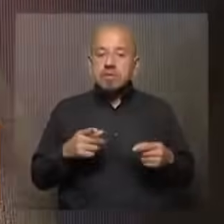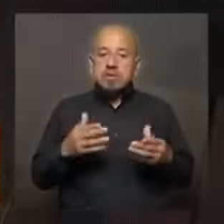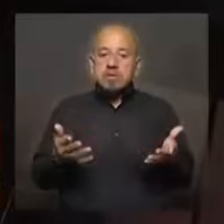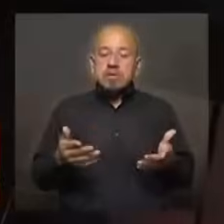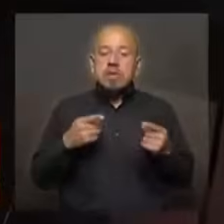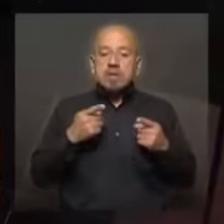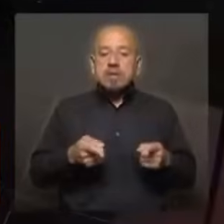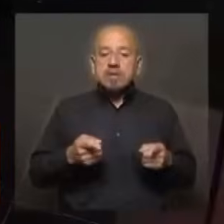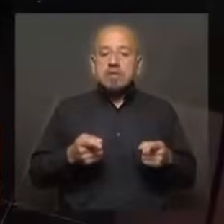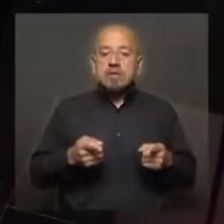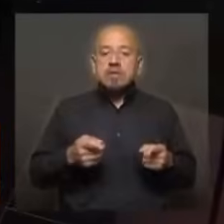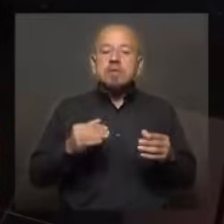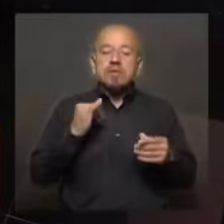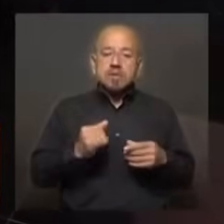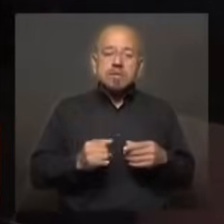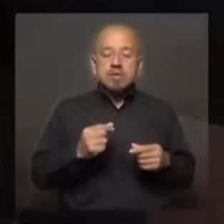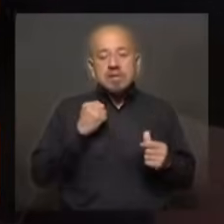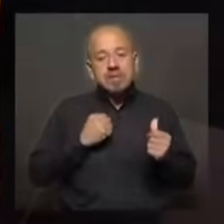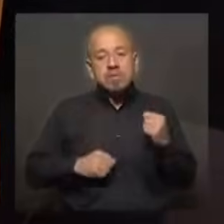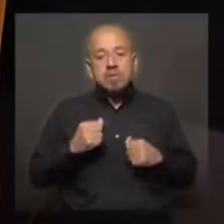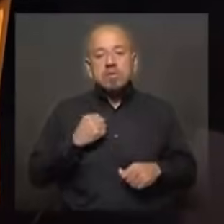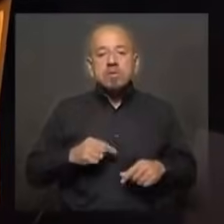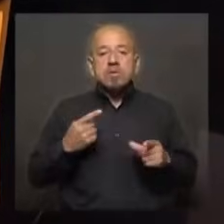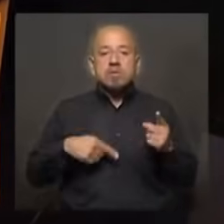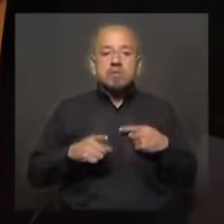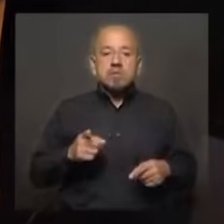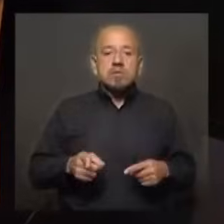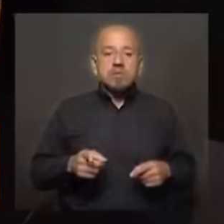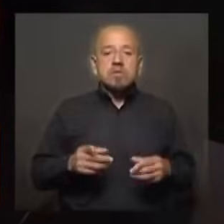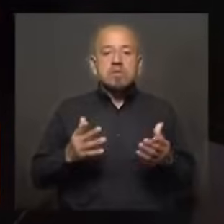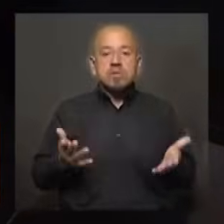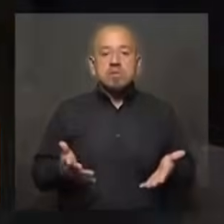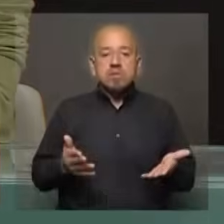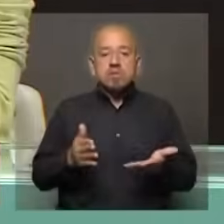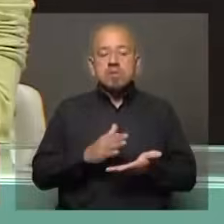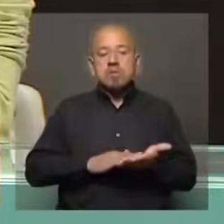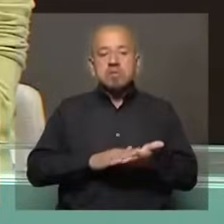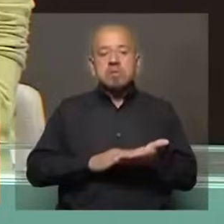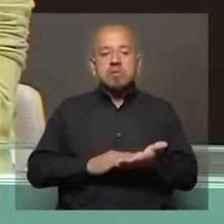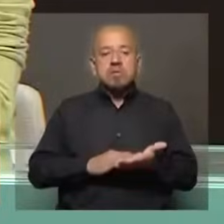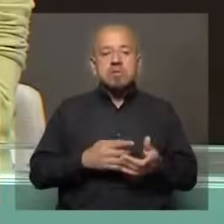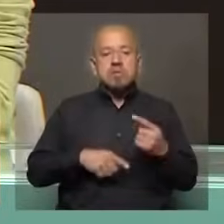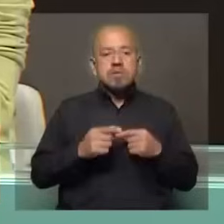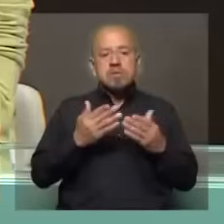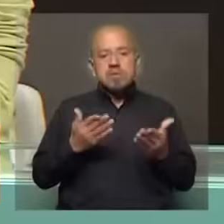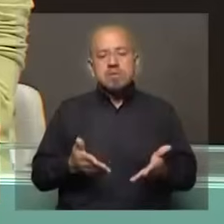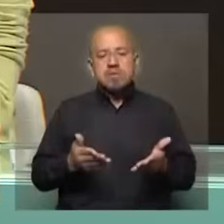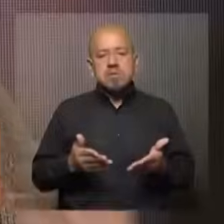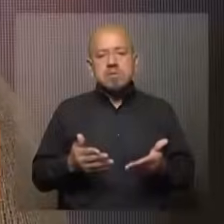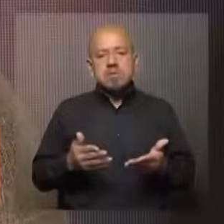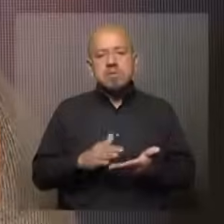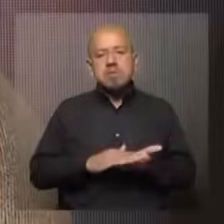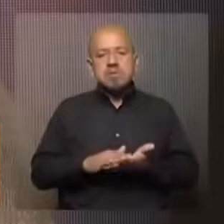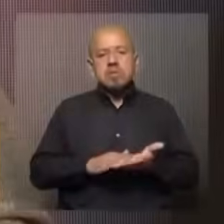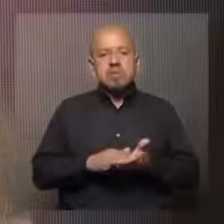huesito, ahí decís, ay, sí, la lastimó. Pero si no te aparece toda rota, dices, ay, no, si fue un rasguño. Pero por esto te va... Ah, bueno,